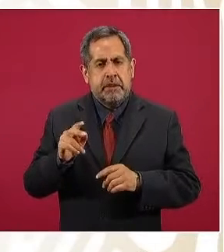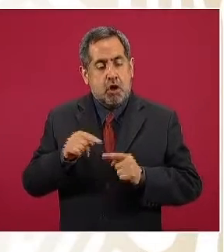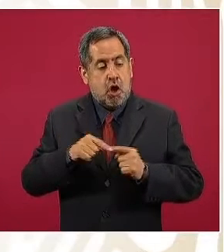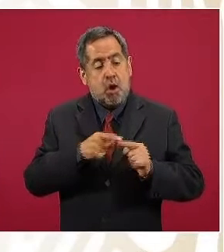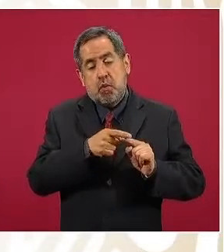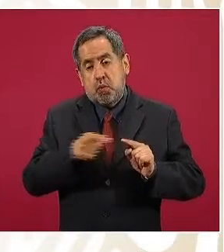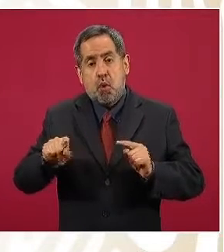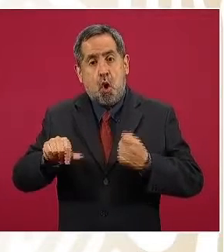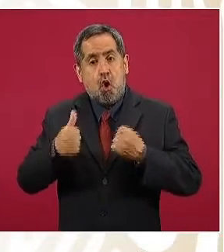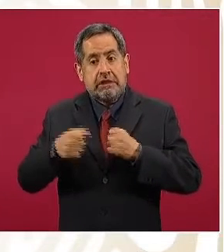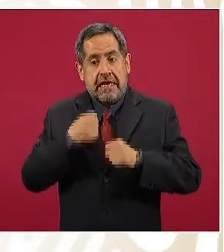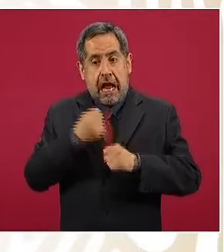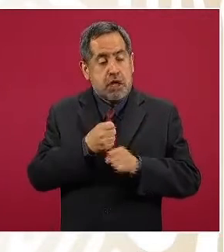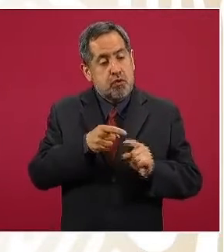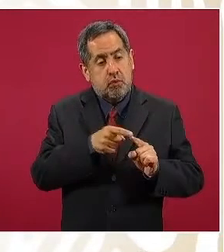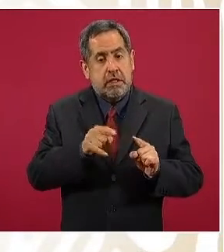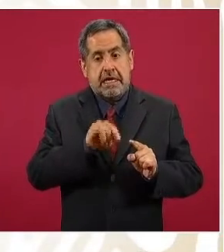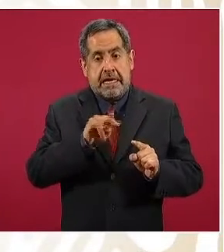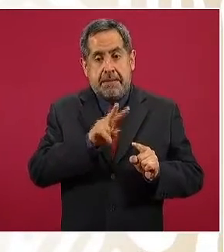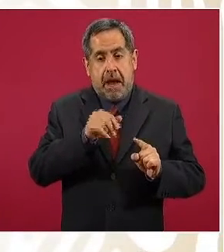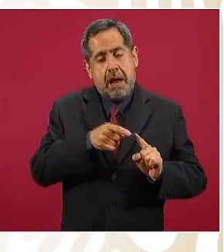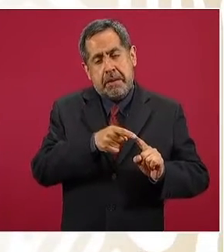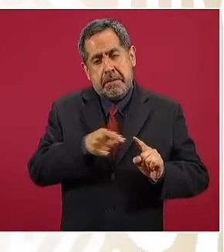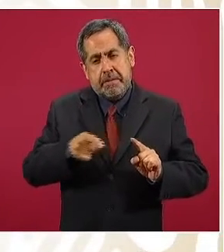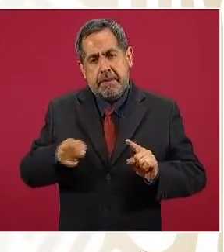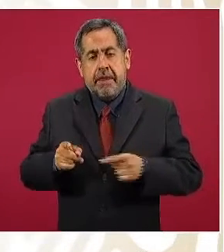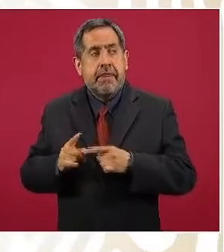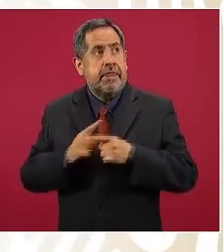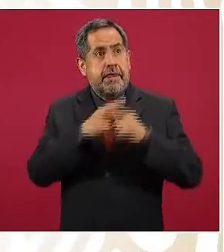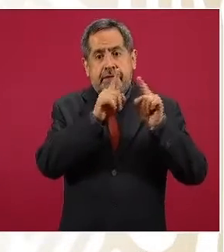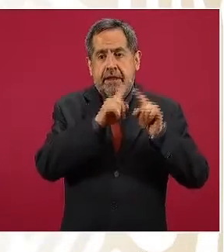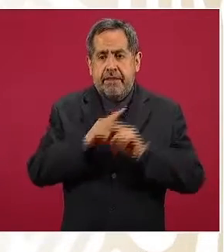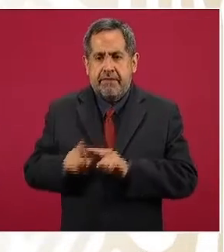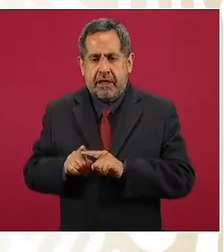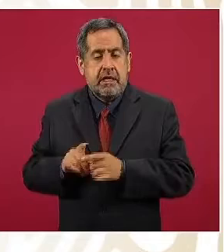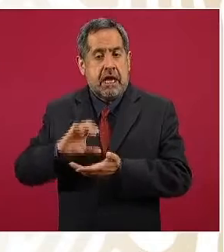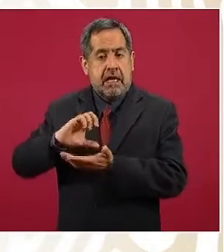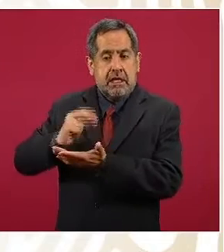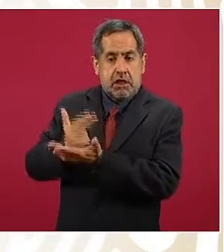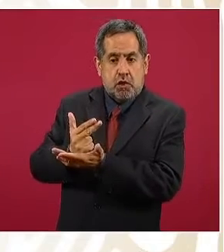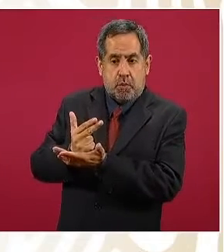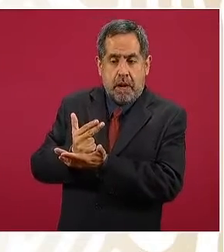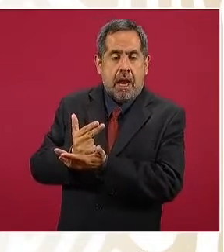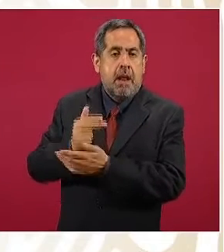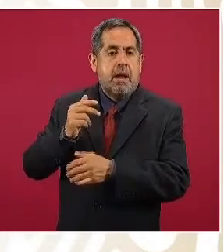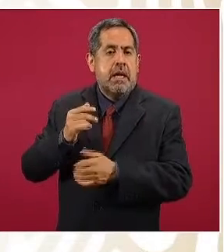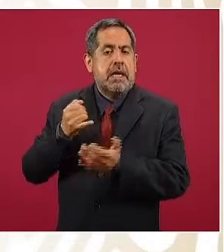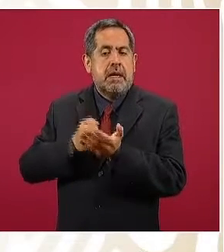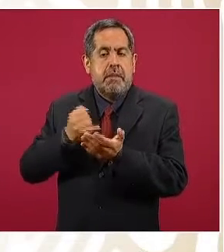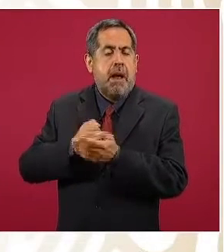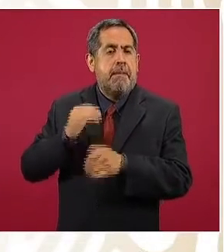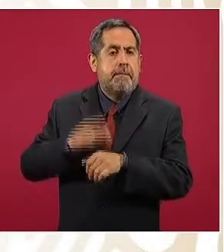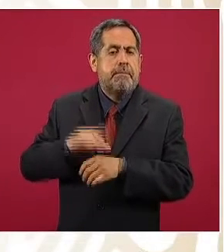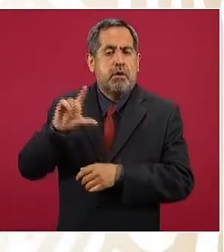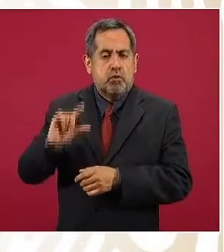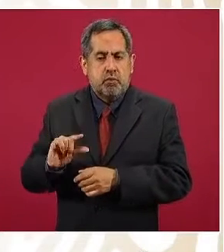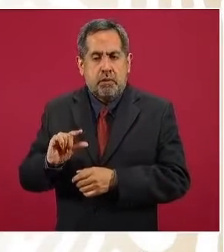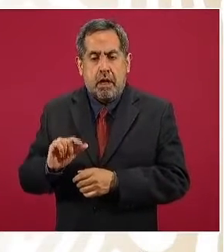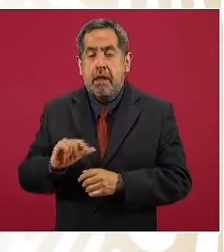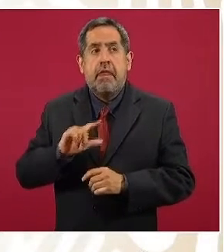11 años de operación del IVA hubo un tratamiento diferenciado donde Chetumal tenía un IVA más pequeño. Esto cambió